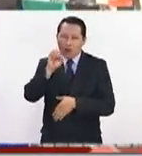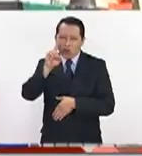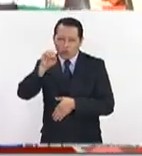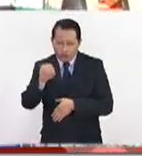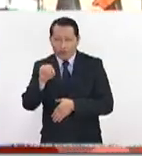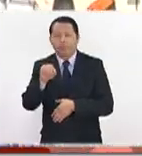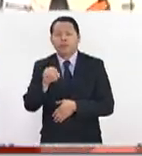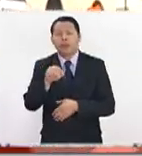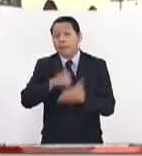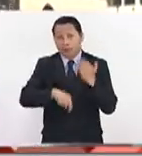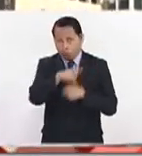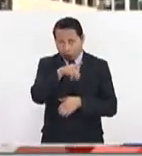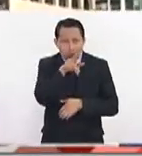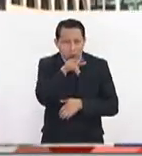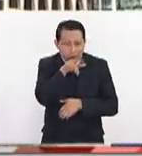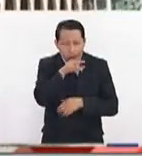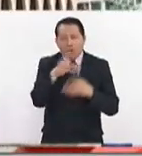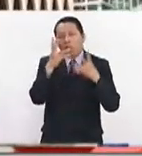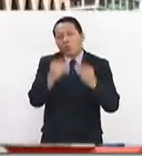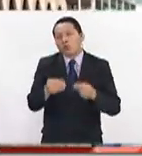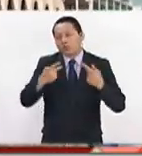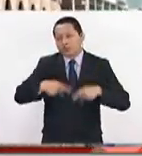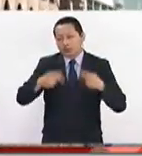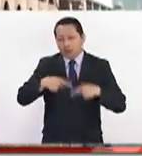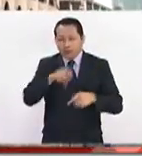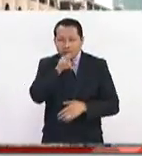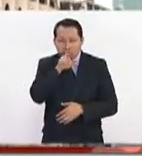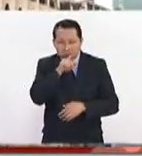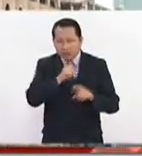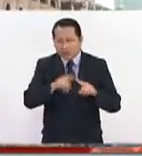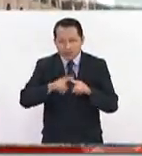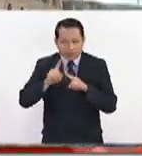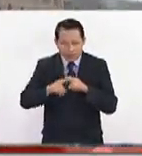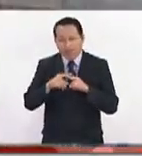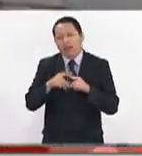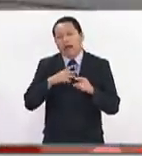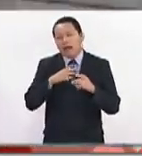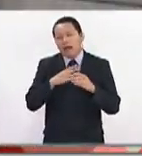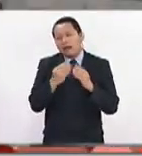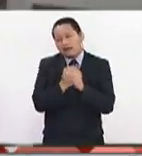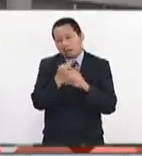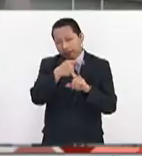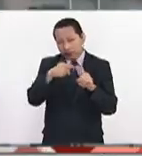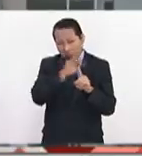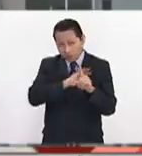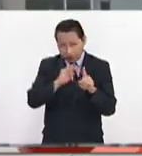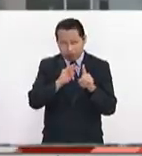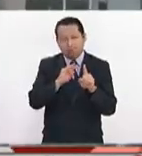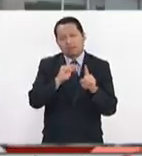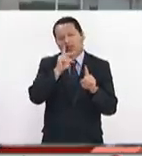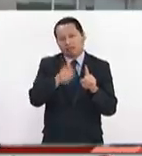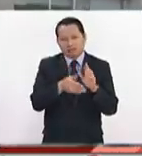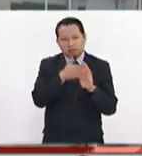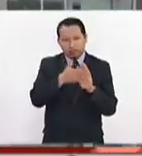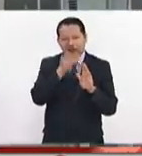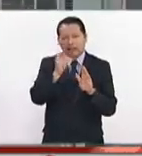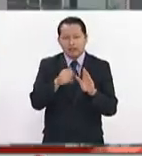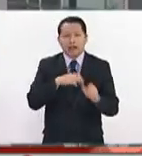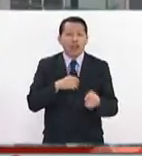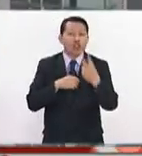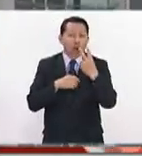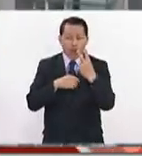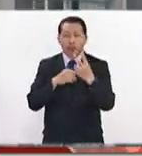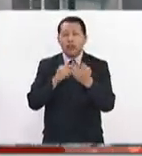que tú estás preocupada, Pati, que muchos de los ciudadanos bien ganados de clase media construyeron ese patrimonio, lo que vamos a tener son dos tipos